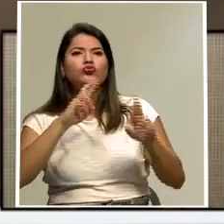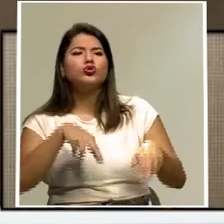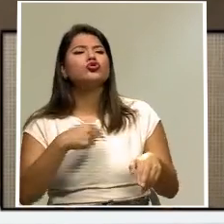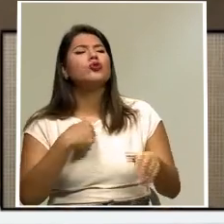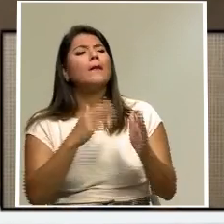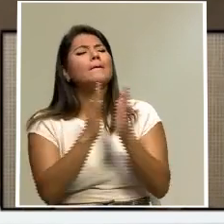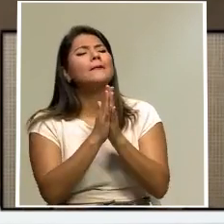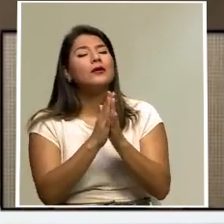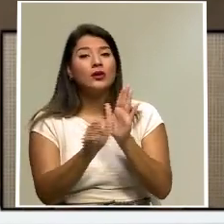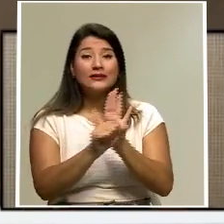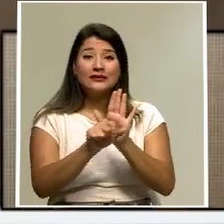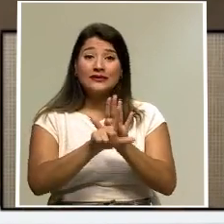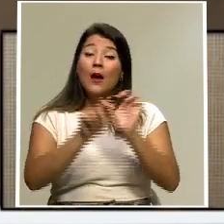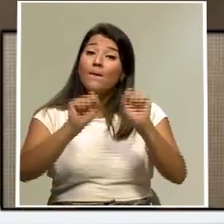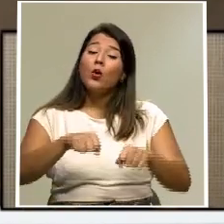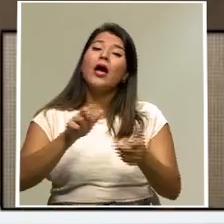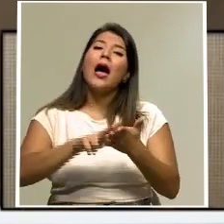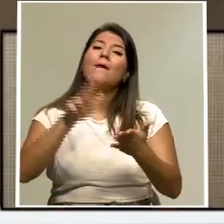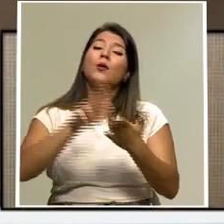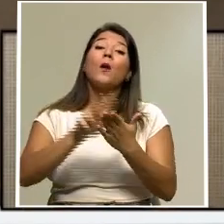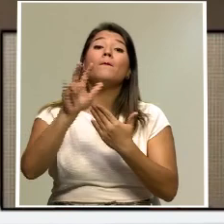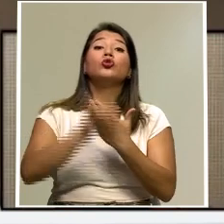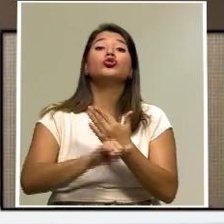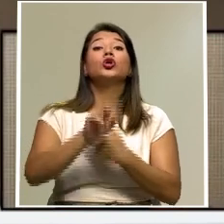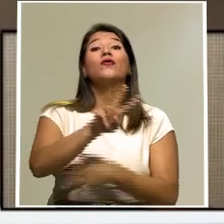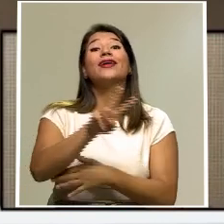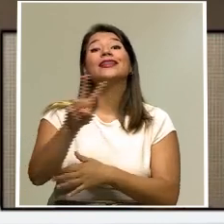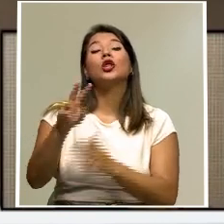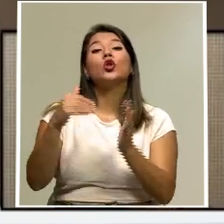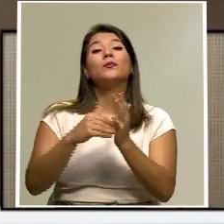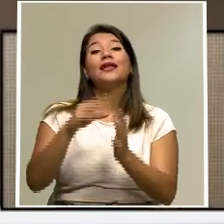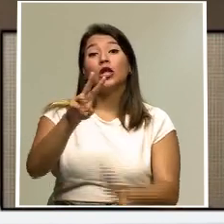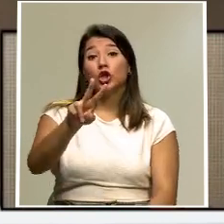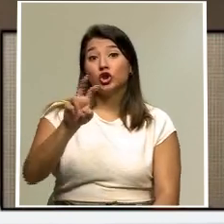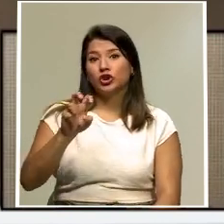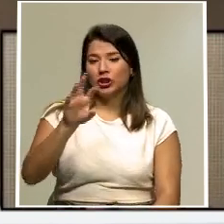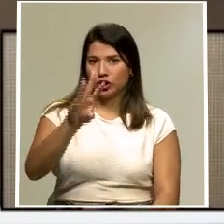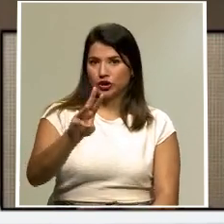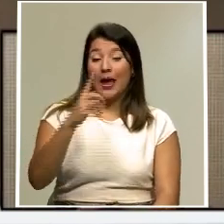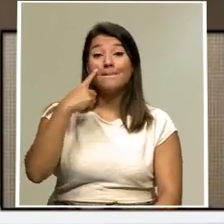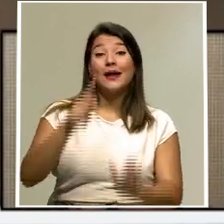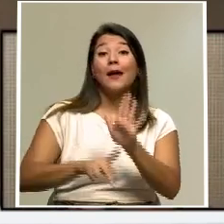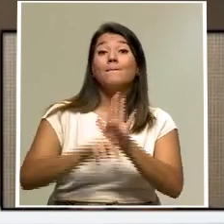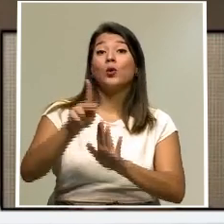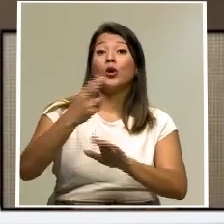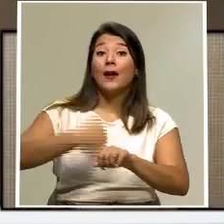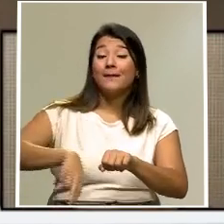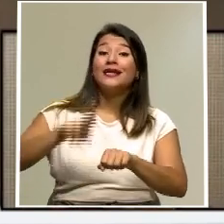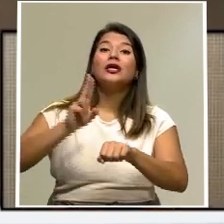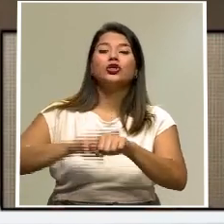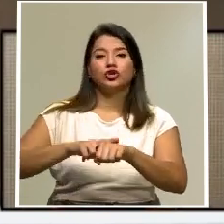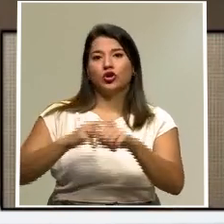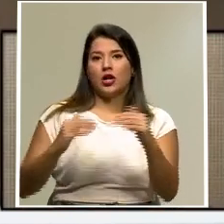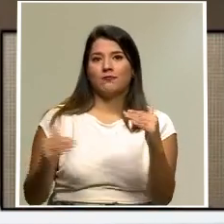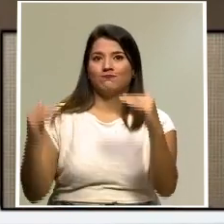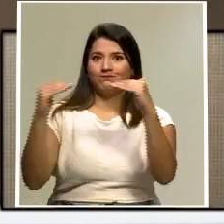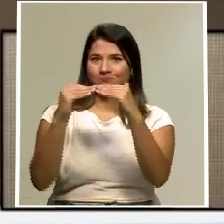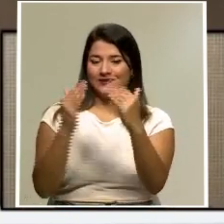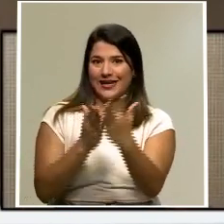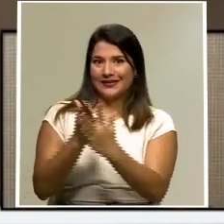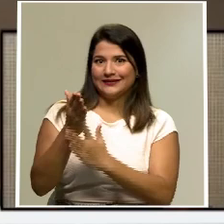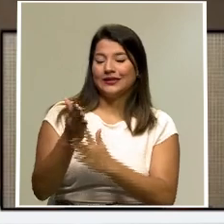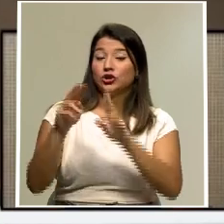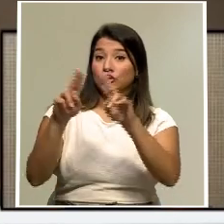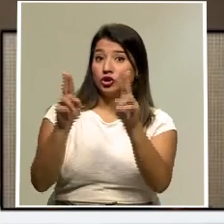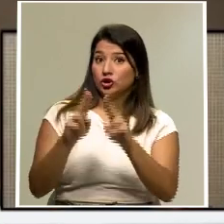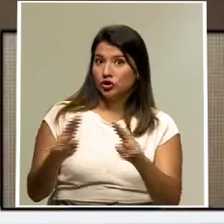Congreso aprobar el proyecto 22.206 para el Programa Nacional de Alfabetización Digital.